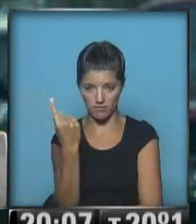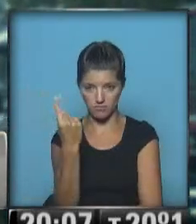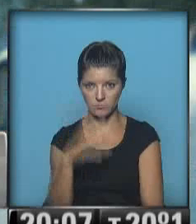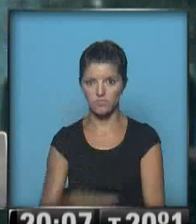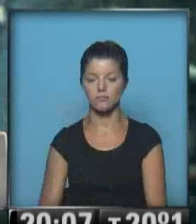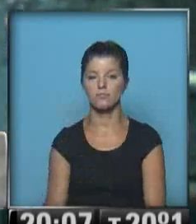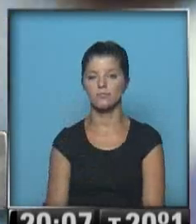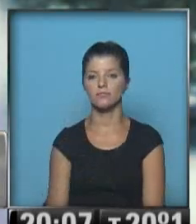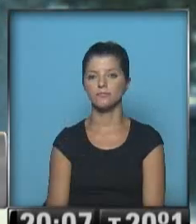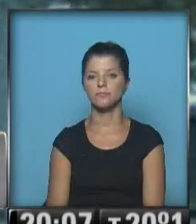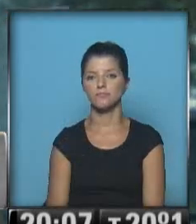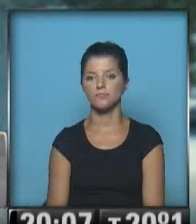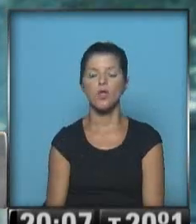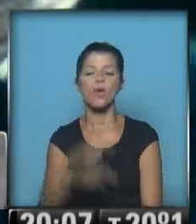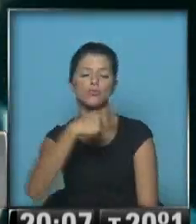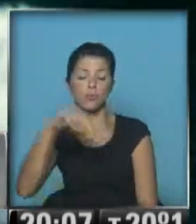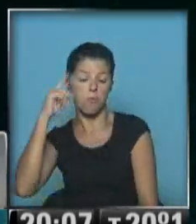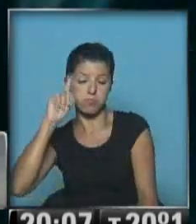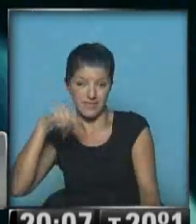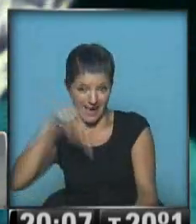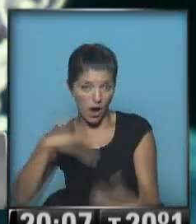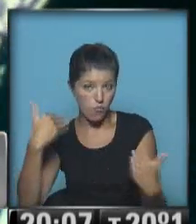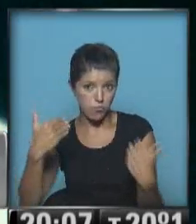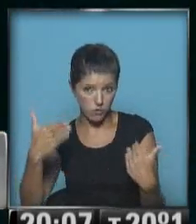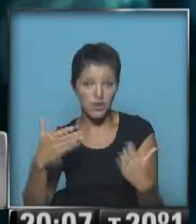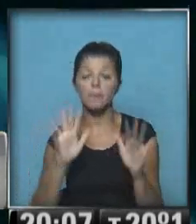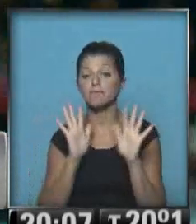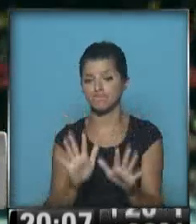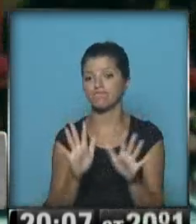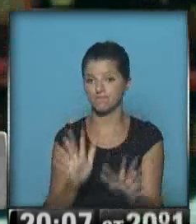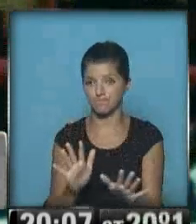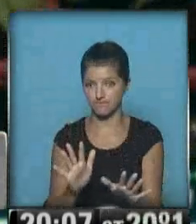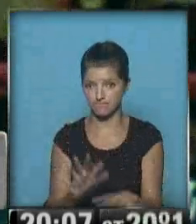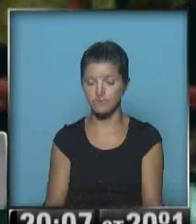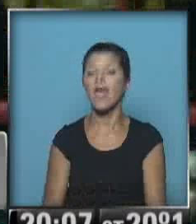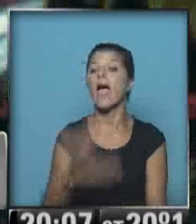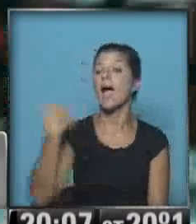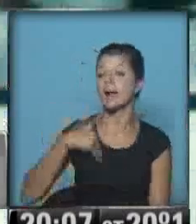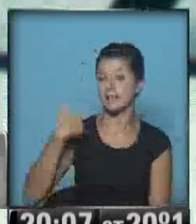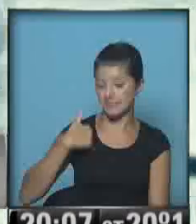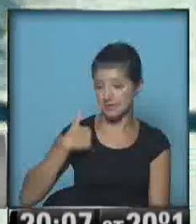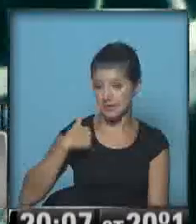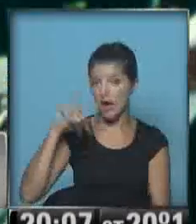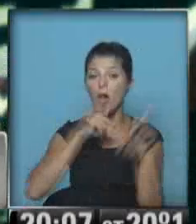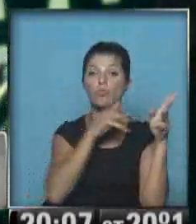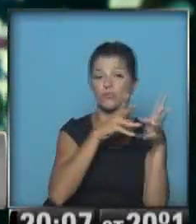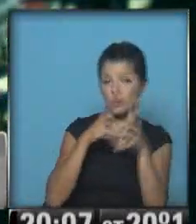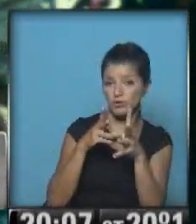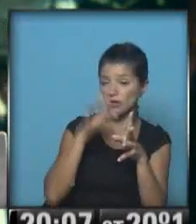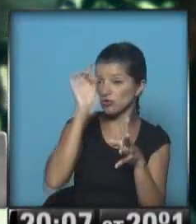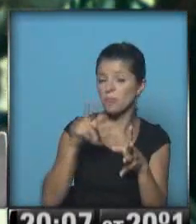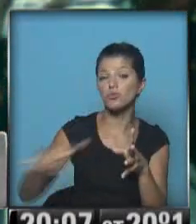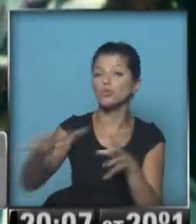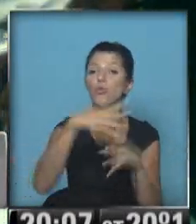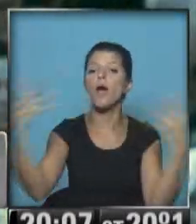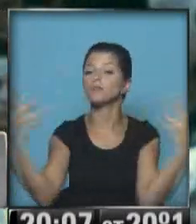Internacional no creíamos que pueda pasar aquí pero pasó Argentina para los terroristas fue solo un campo de